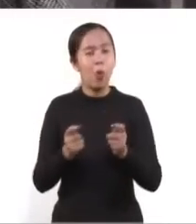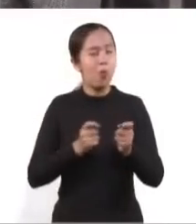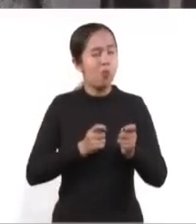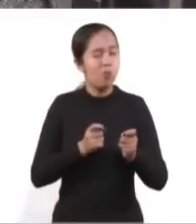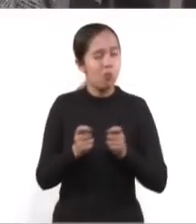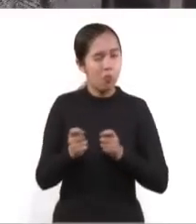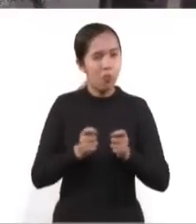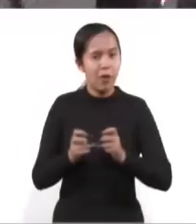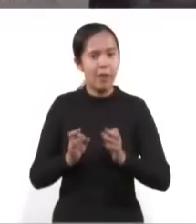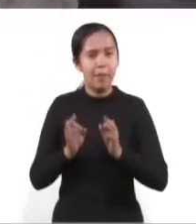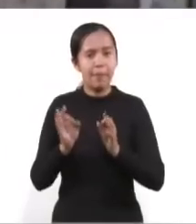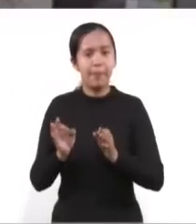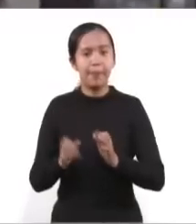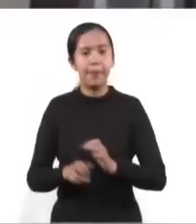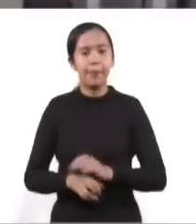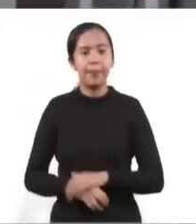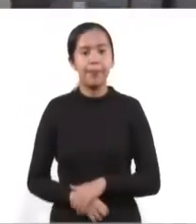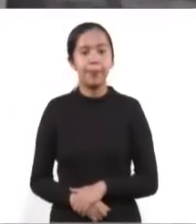perdón.